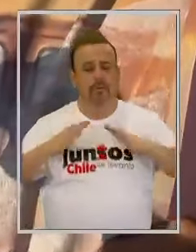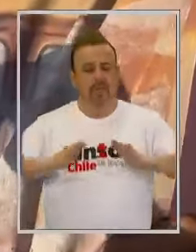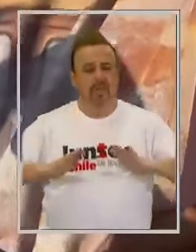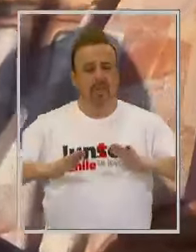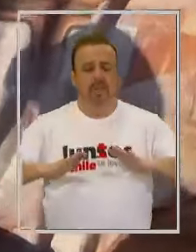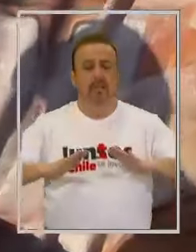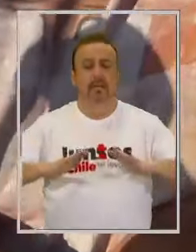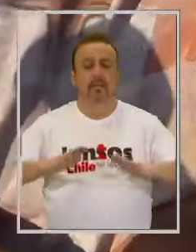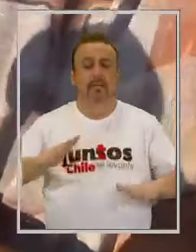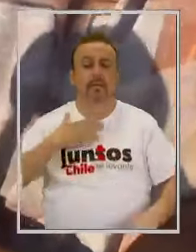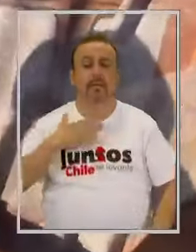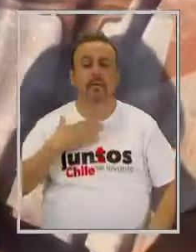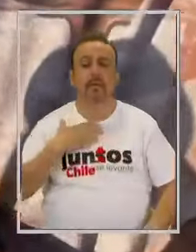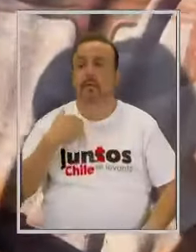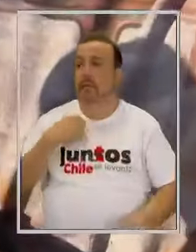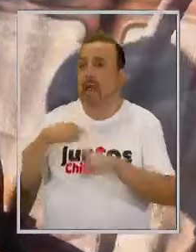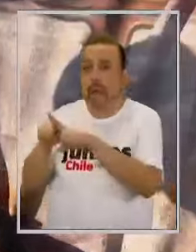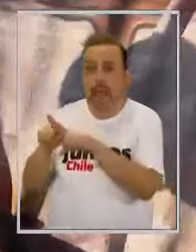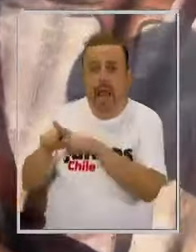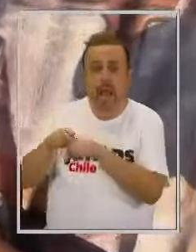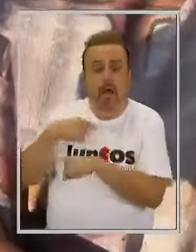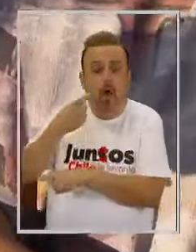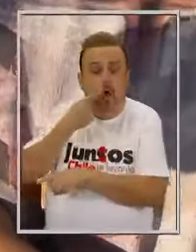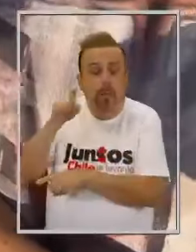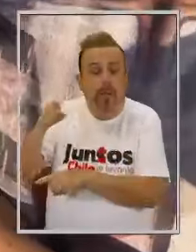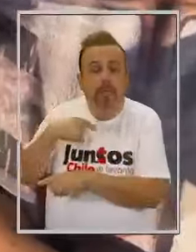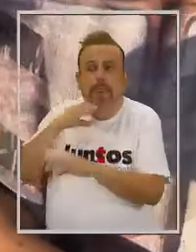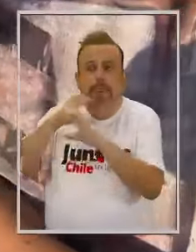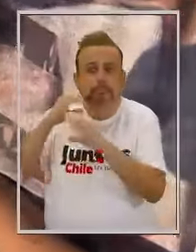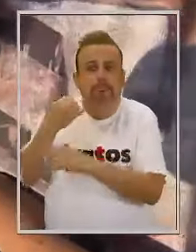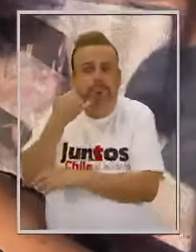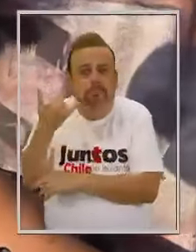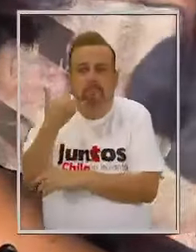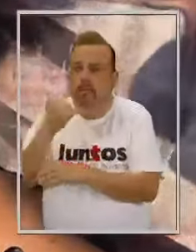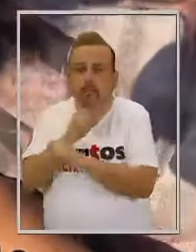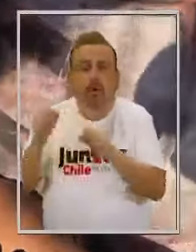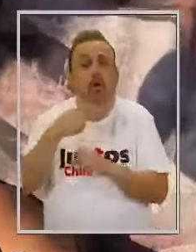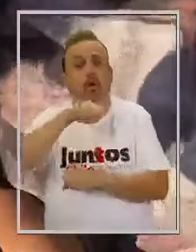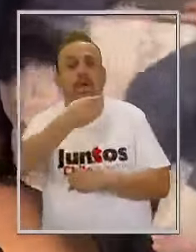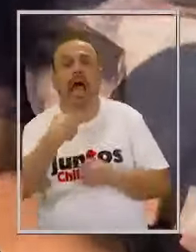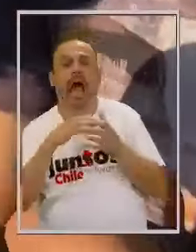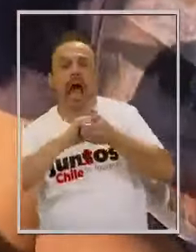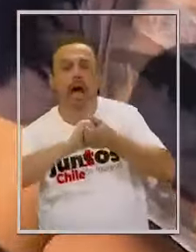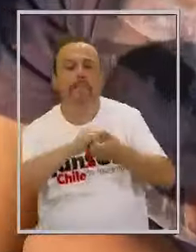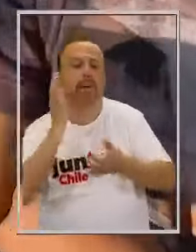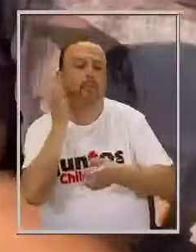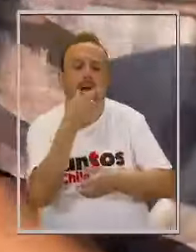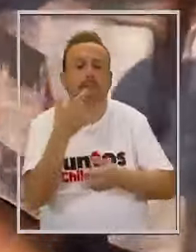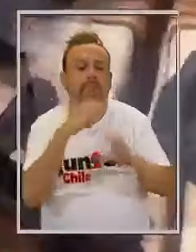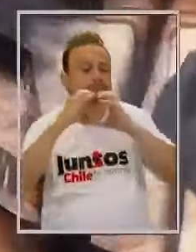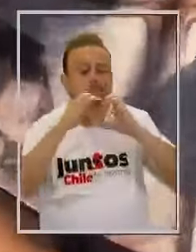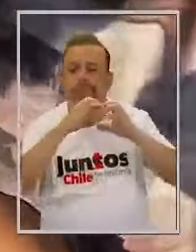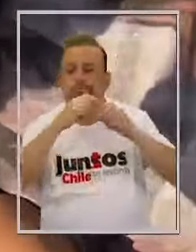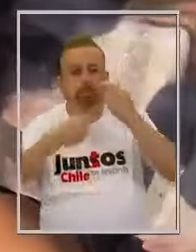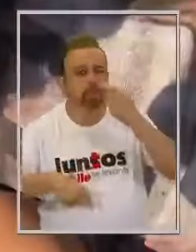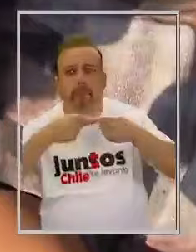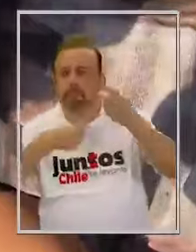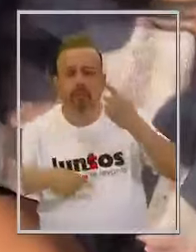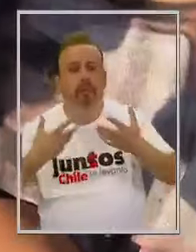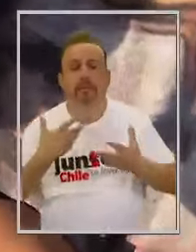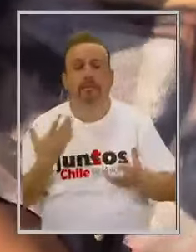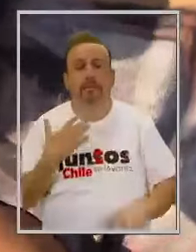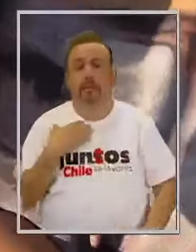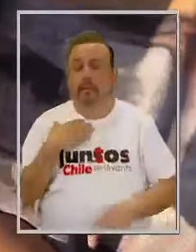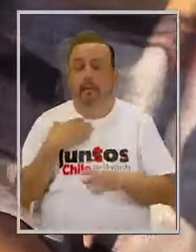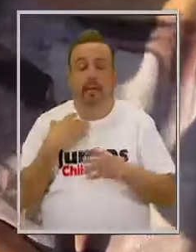Y nada, pues tratando de comunicarme con mi hermano, que tampoco me podía comunicar con mi hermano, con mi amiga, que tampoco me podía comunicar con mi amiga. Y me llegaba el mensaje que